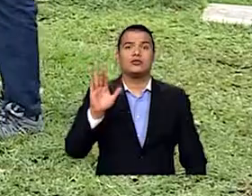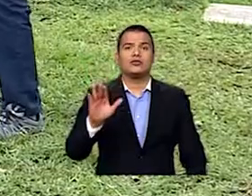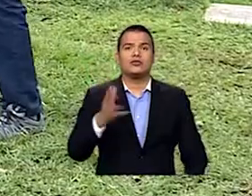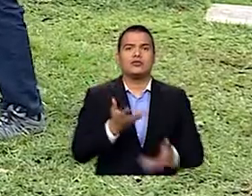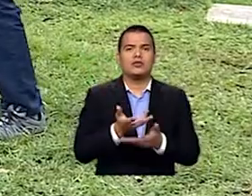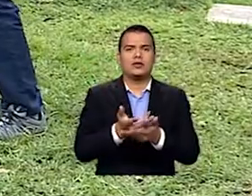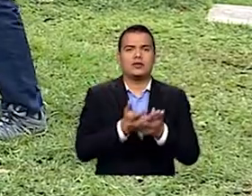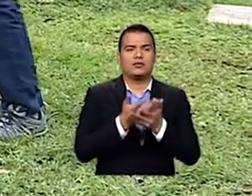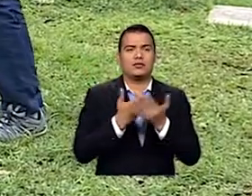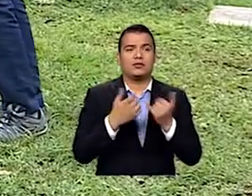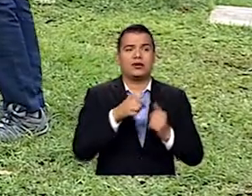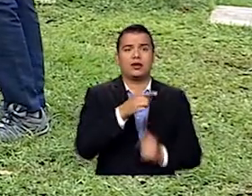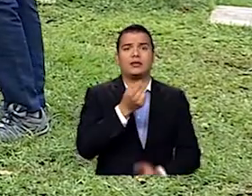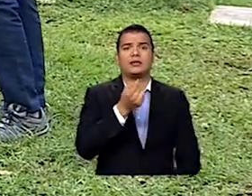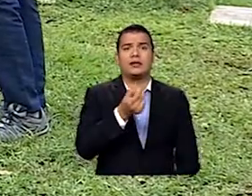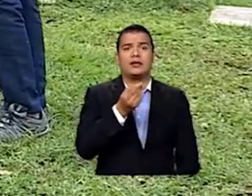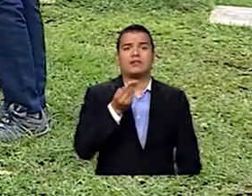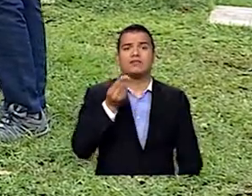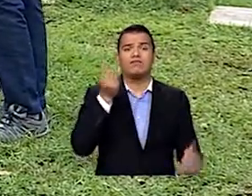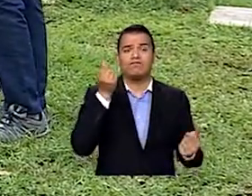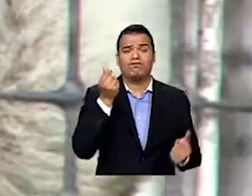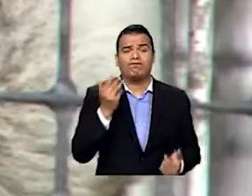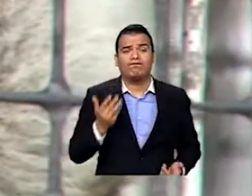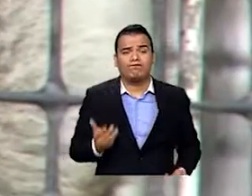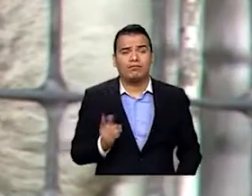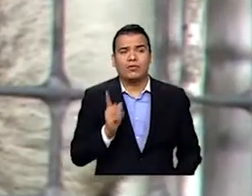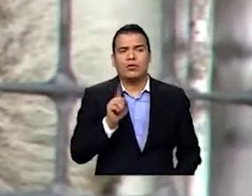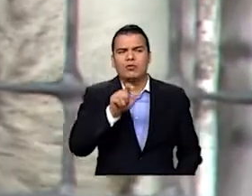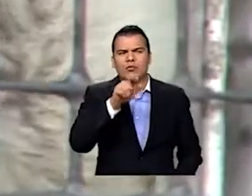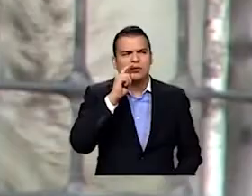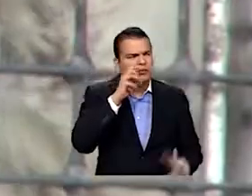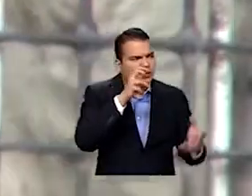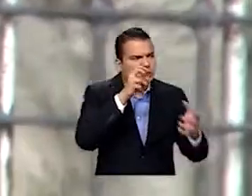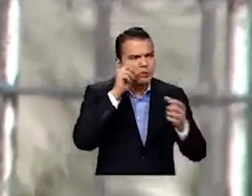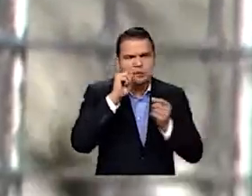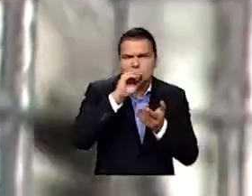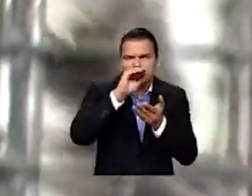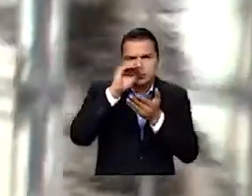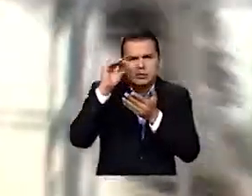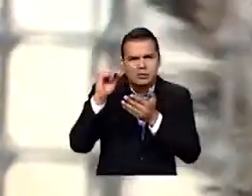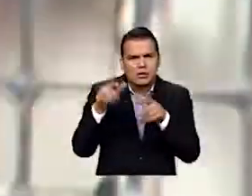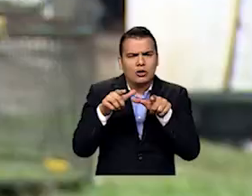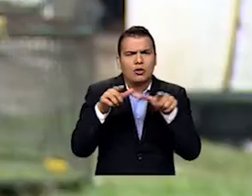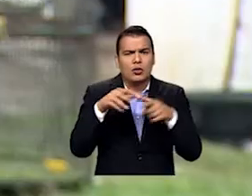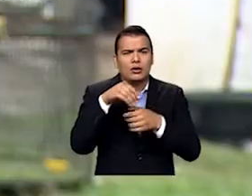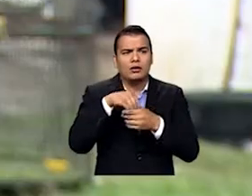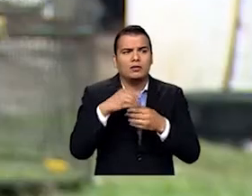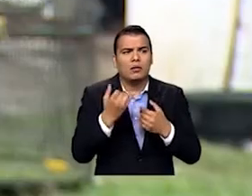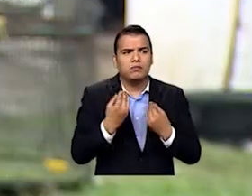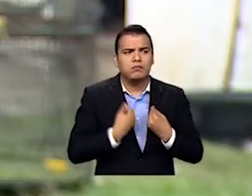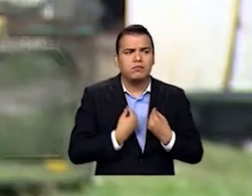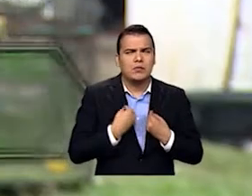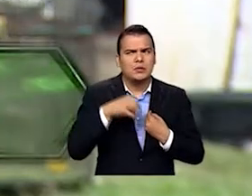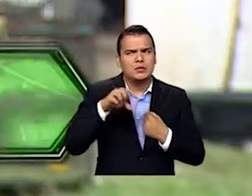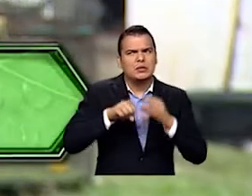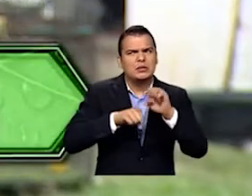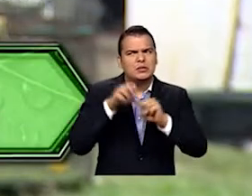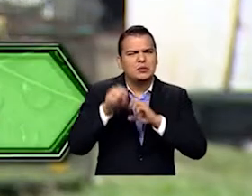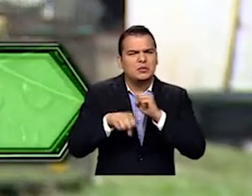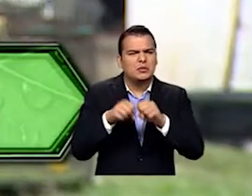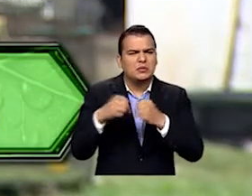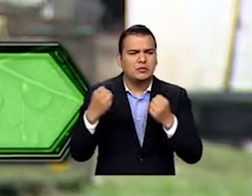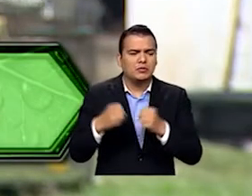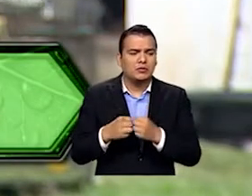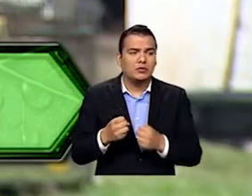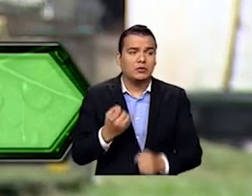es una de las especies más amenazadas, principalmente por el tráfico de fauna y por la degradación de su hábitat. Con estos individuos, la mayoría de veces,